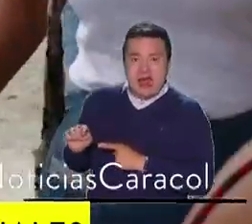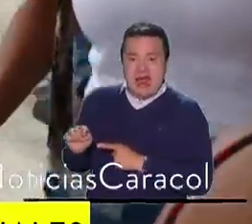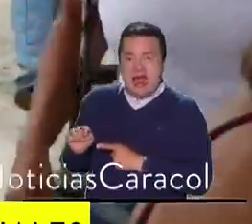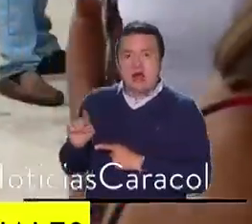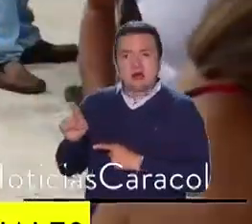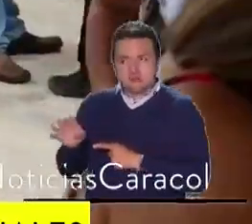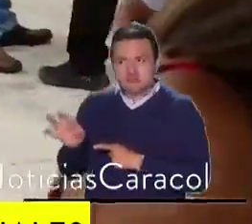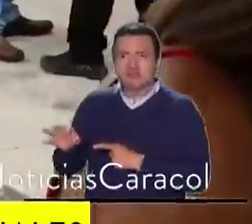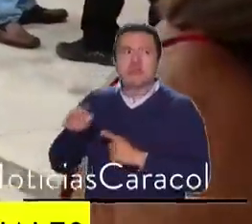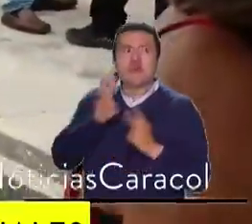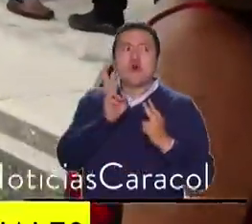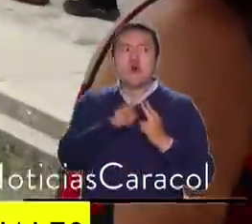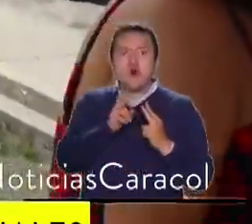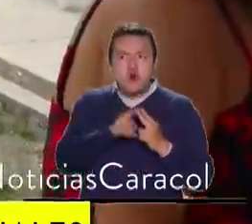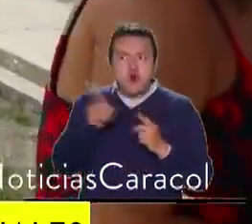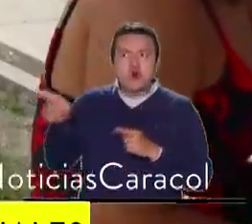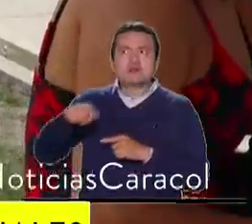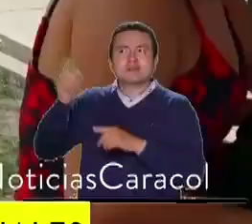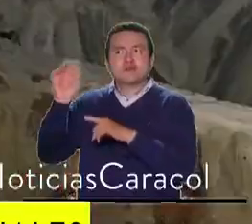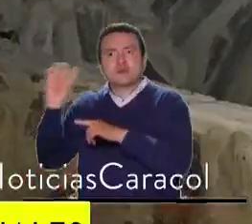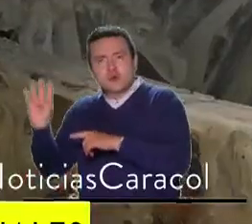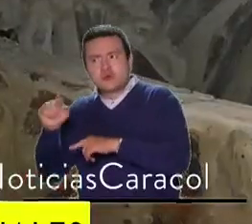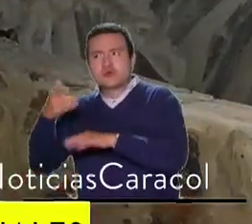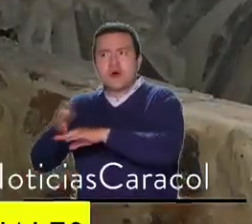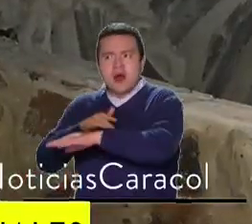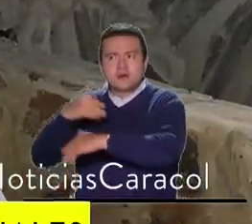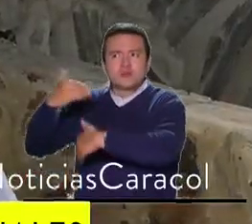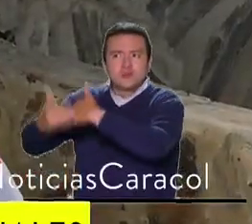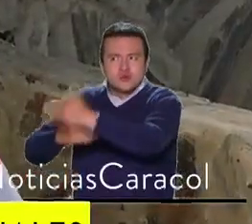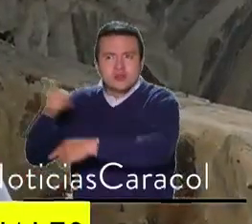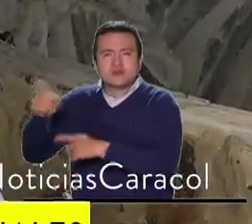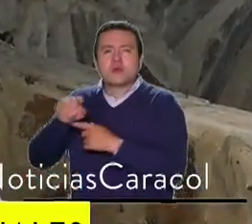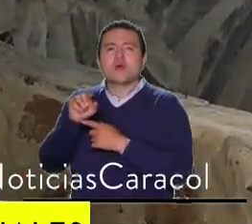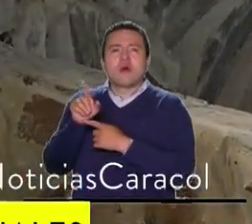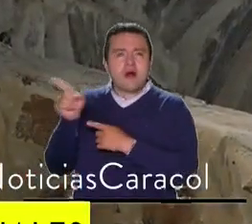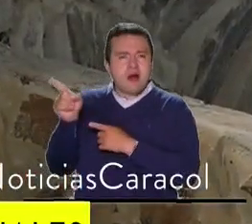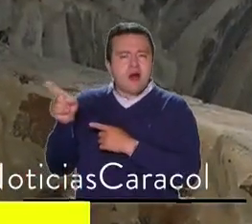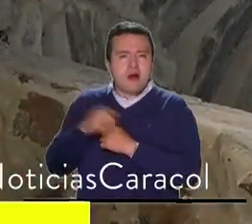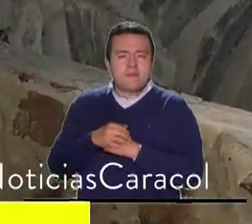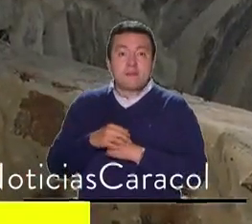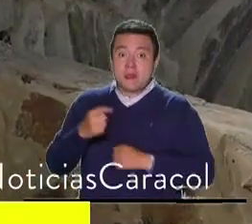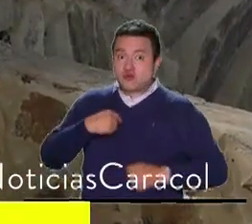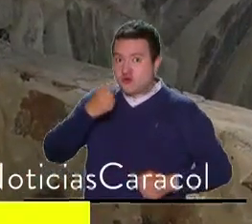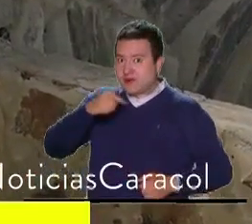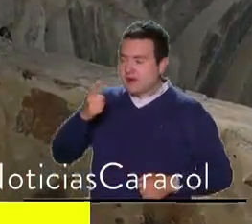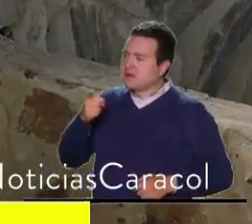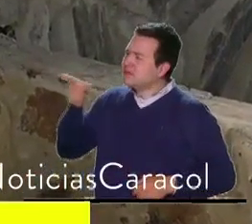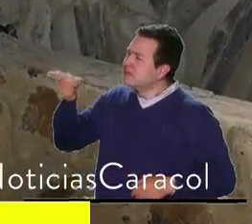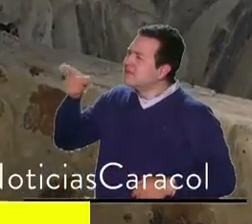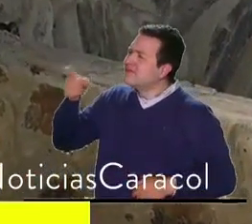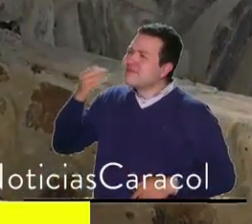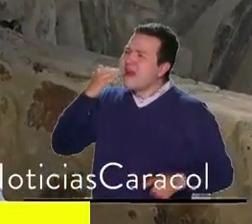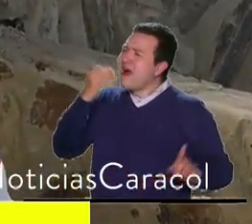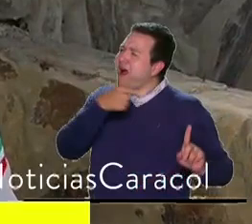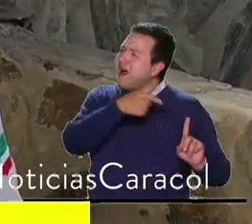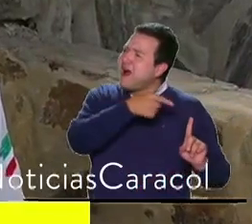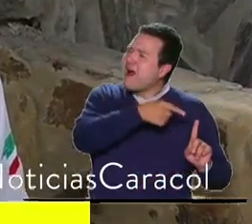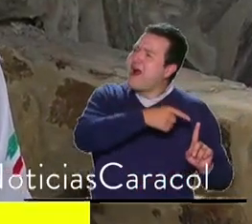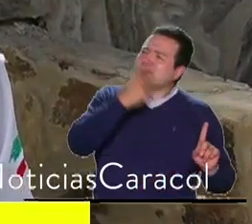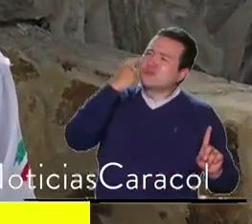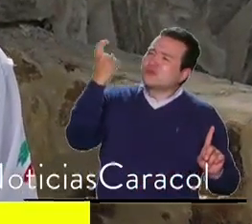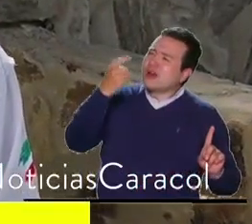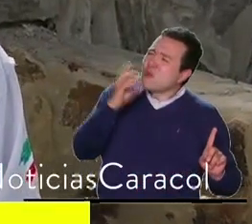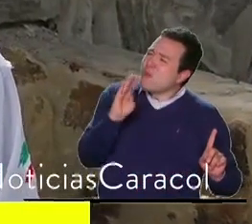la madre de Julia Andrea. Yo le decía, cariño, hay una persona que está buscando a su mamá hace 38 años